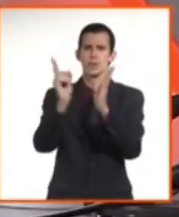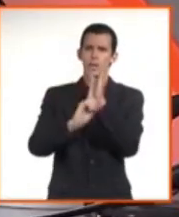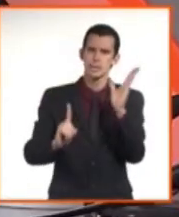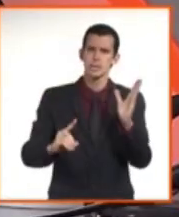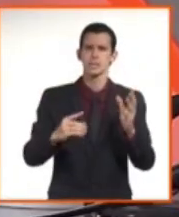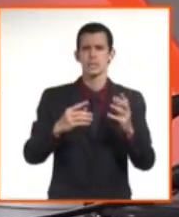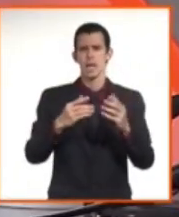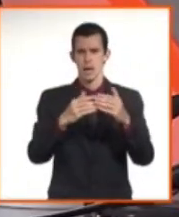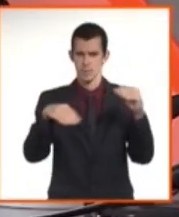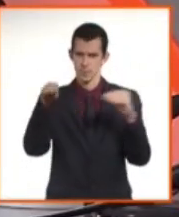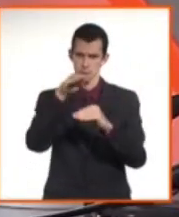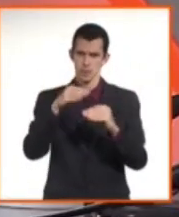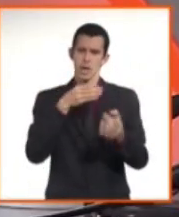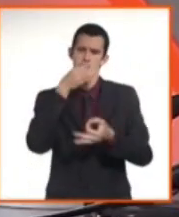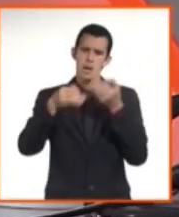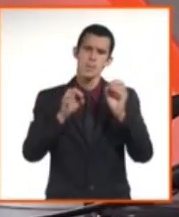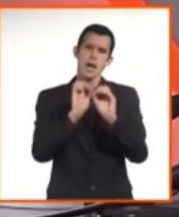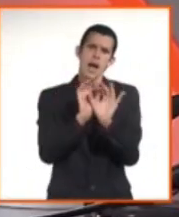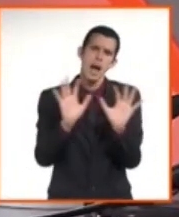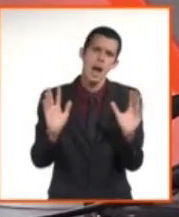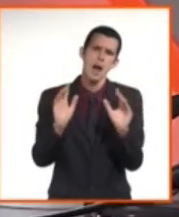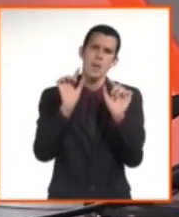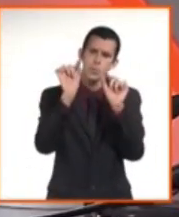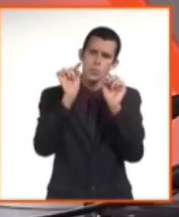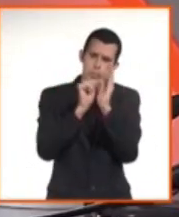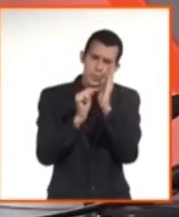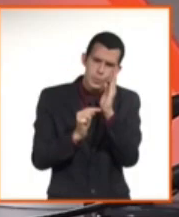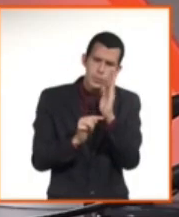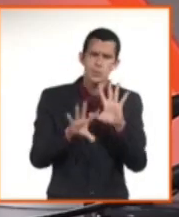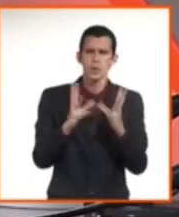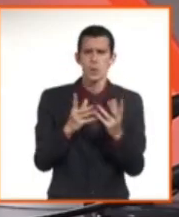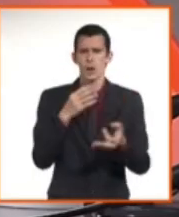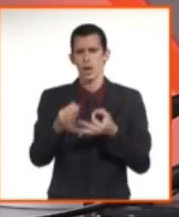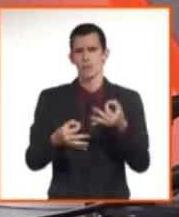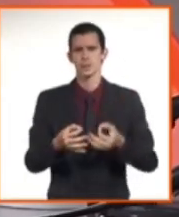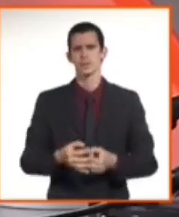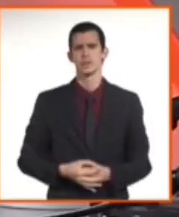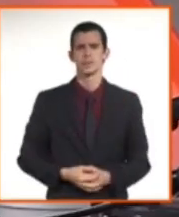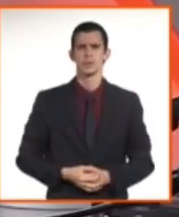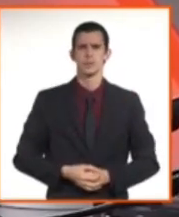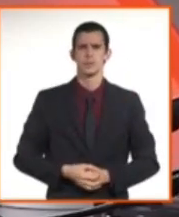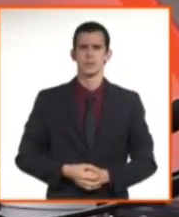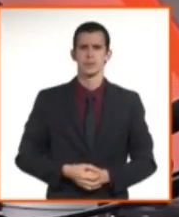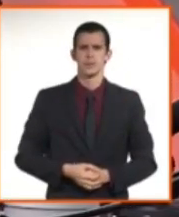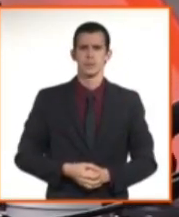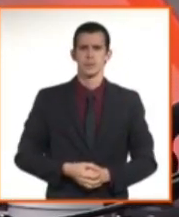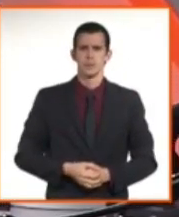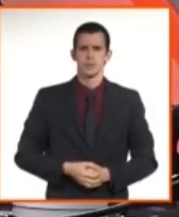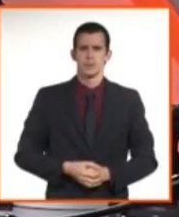y Minas y en el trabajo diario que sigue siendo tenso para todos los trabajadores de la Unión Eléctrica y el Ministerio de Energía y Minas